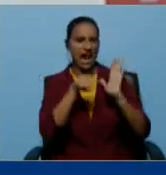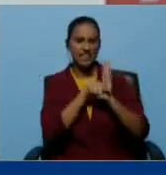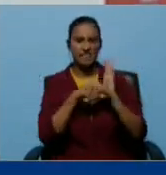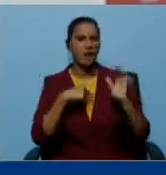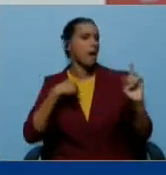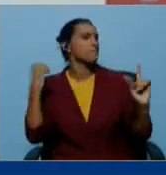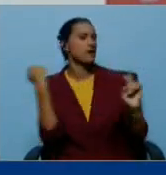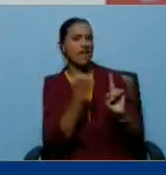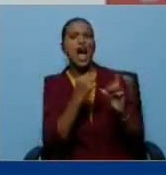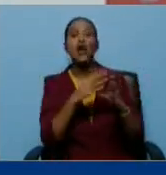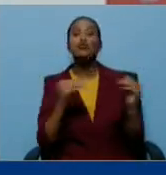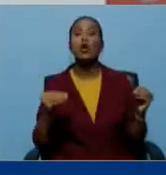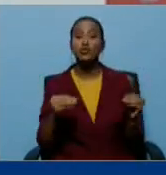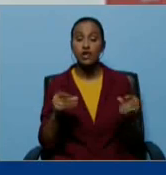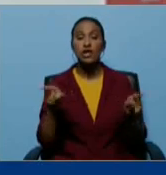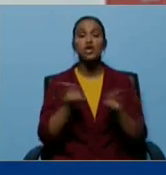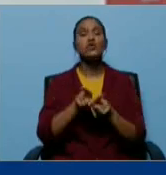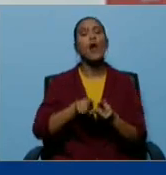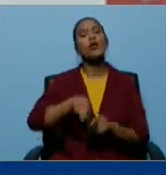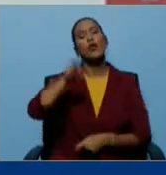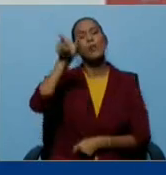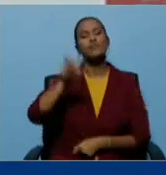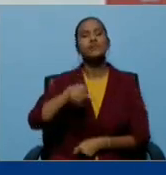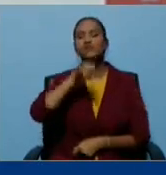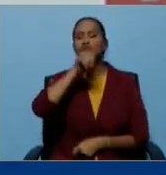Les dijeron como Pablo Escobar Gaviria: